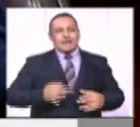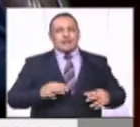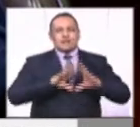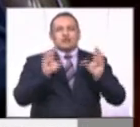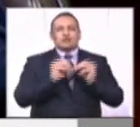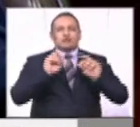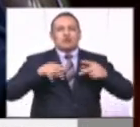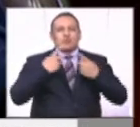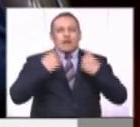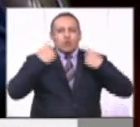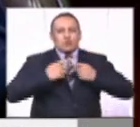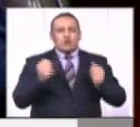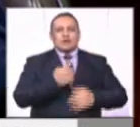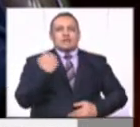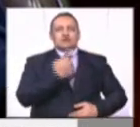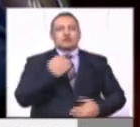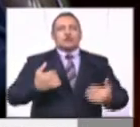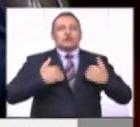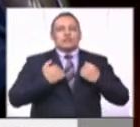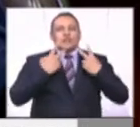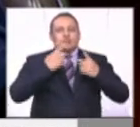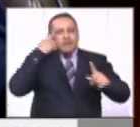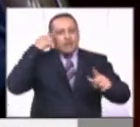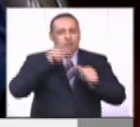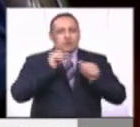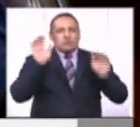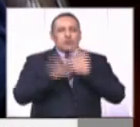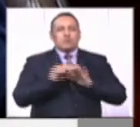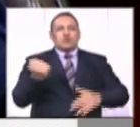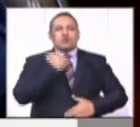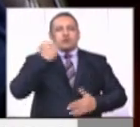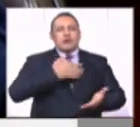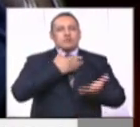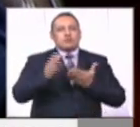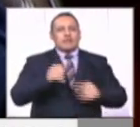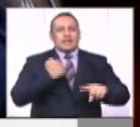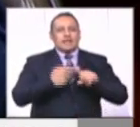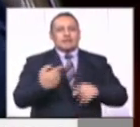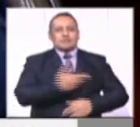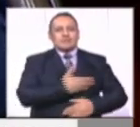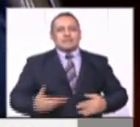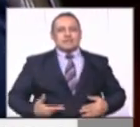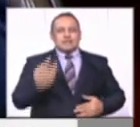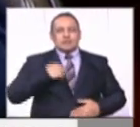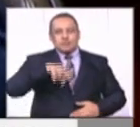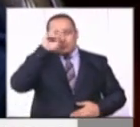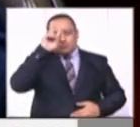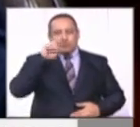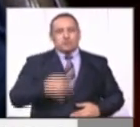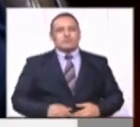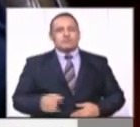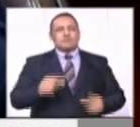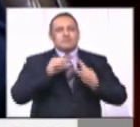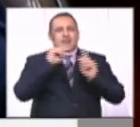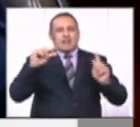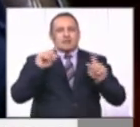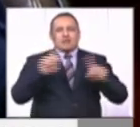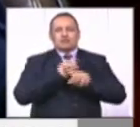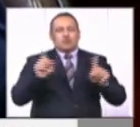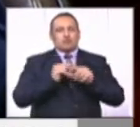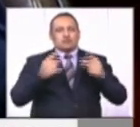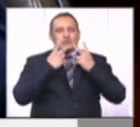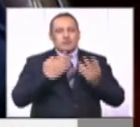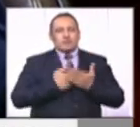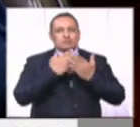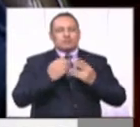conspiración que solo tendría como finalidad lograr la vacancia del entonces presidente de la república frase que no se encuentra